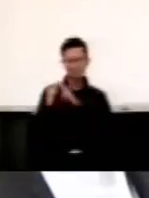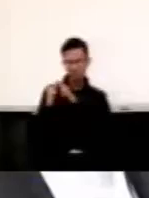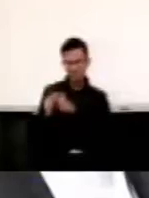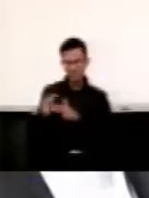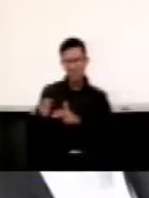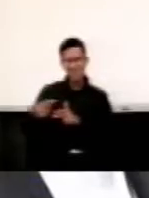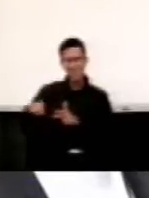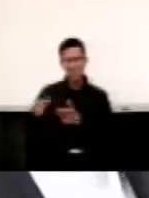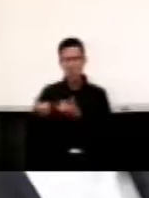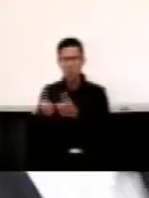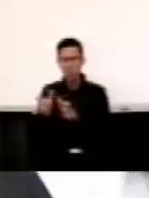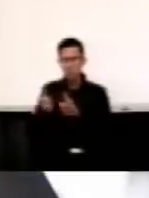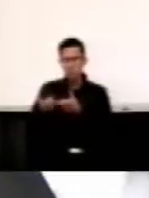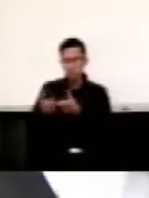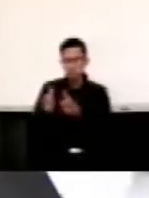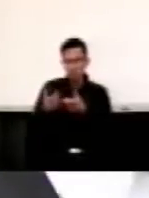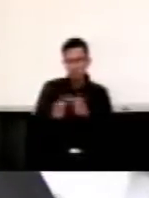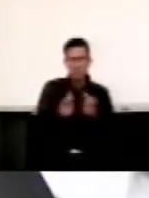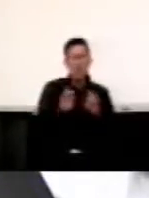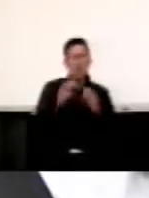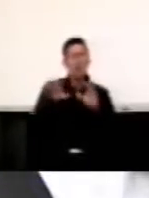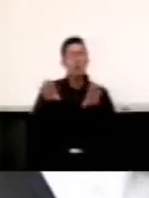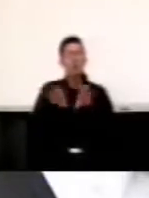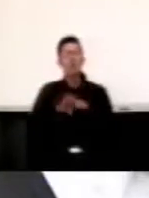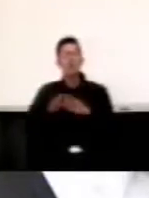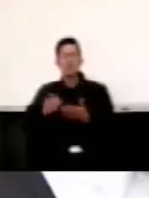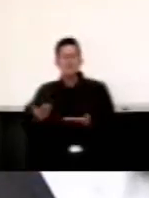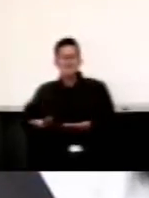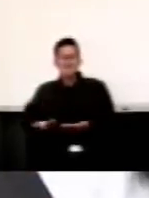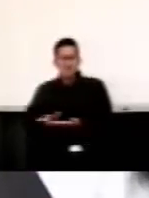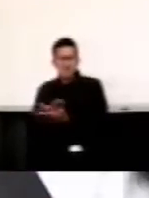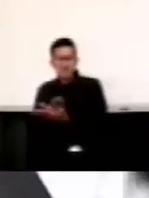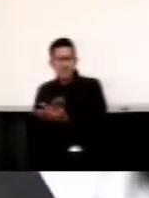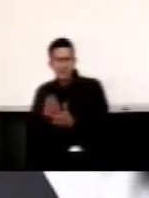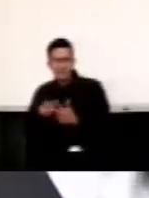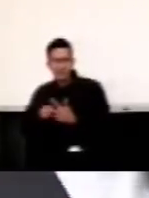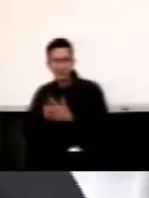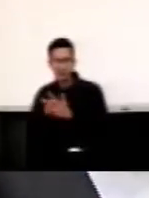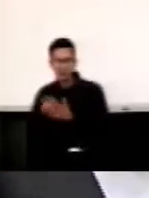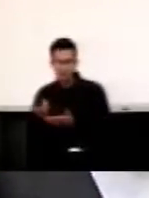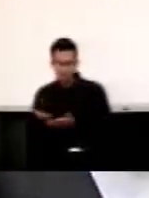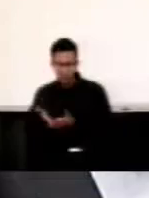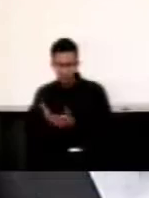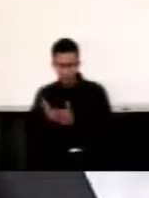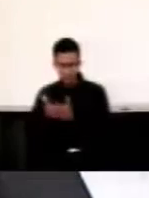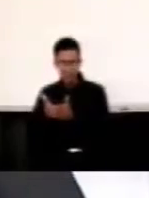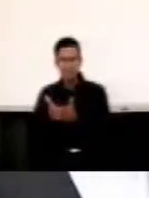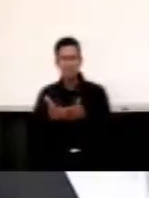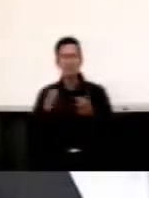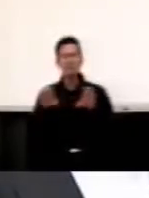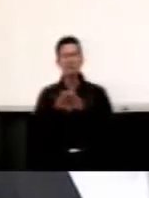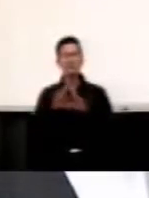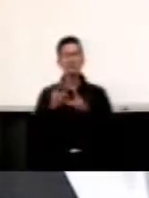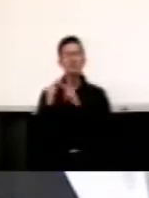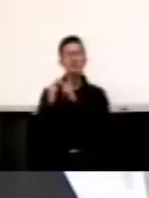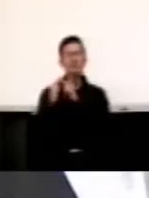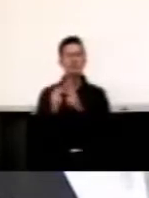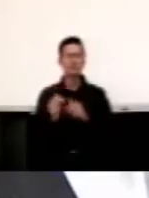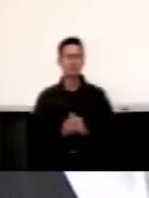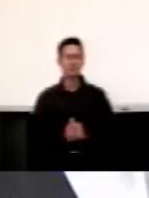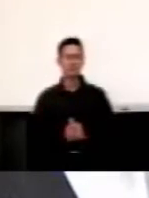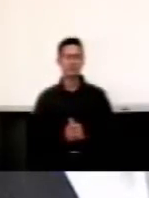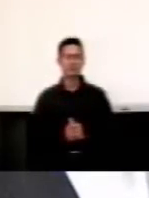fue la creación de este partido político y cuál ha sido su relevancia en nuestro sistema de partidos. De igual forma también